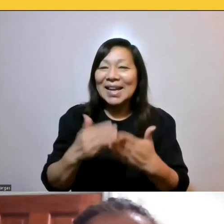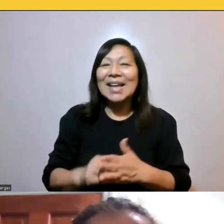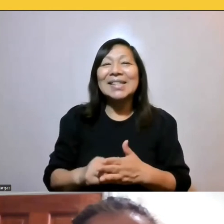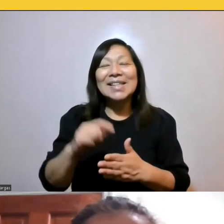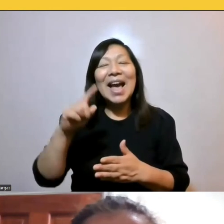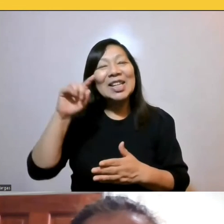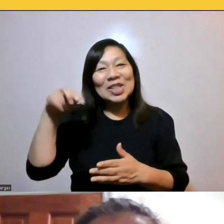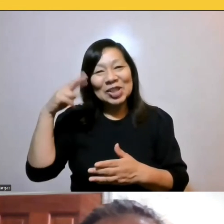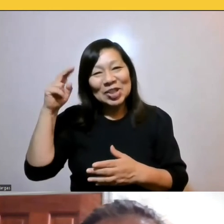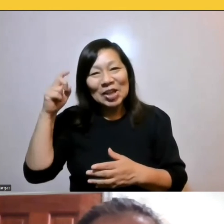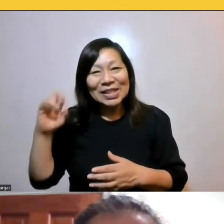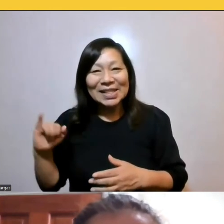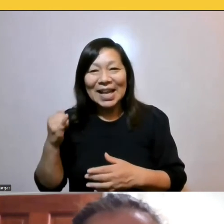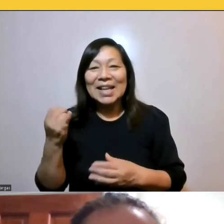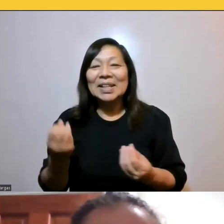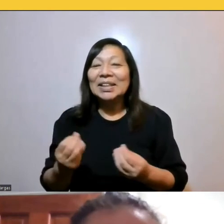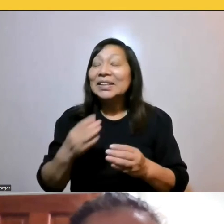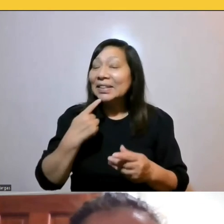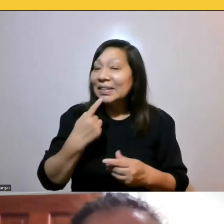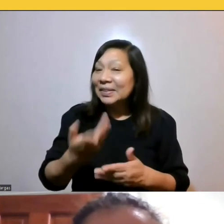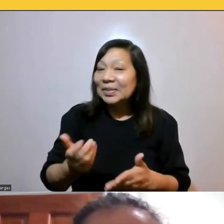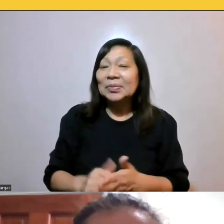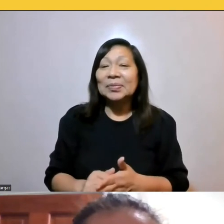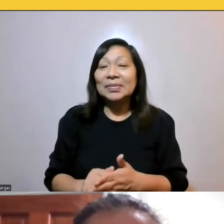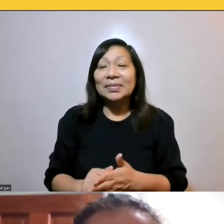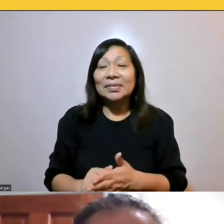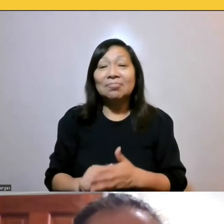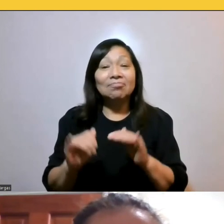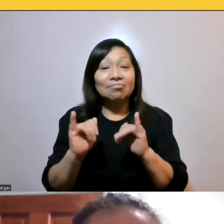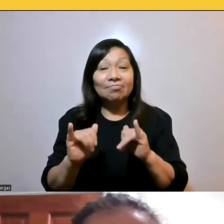Jocelyn también. Y comentarles que en el chat les he dejado